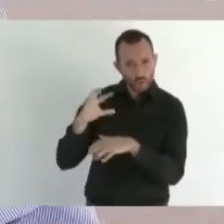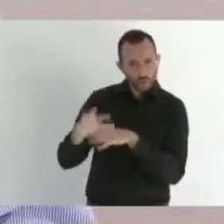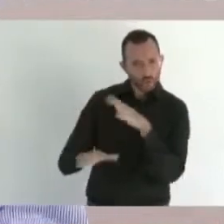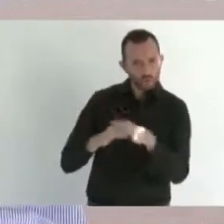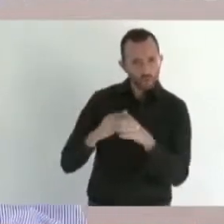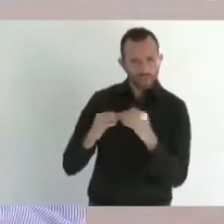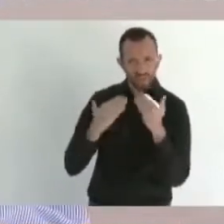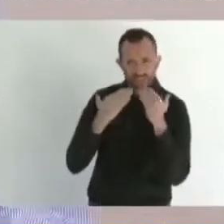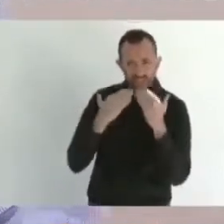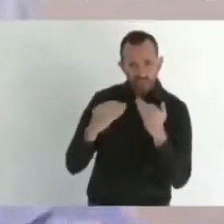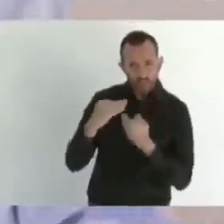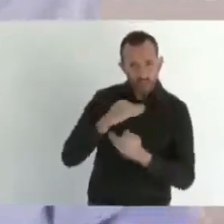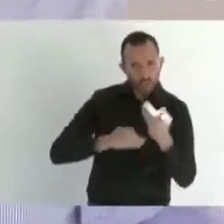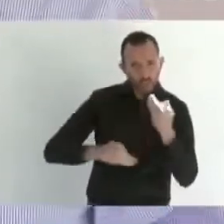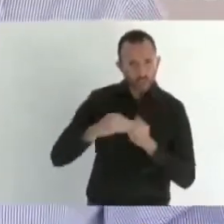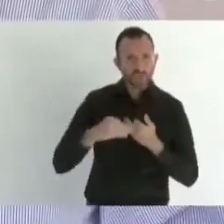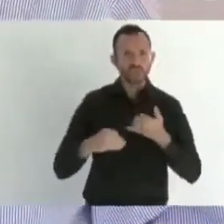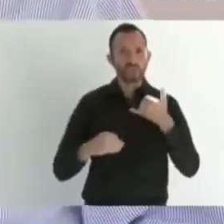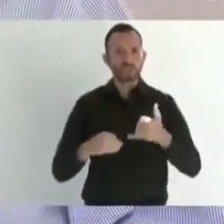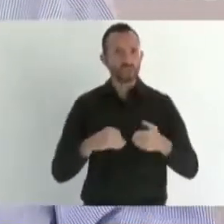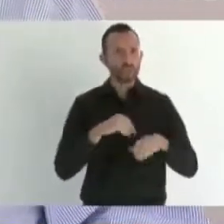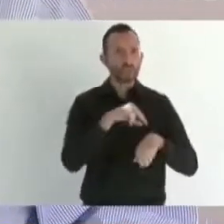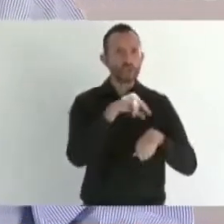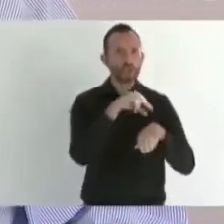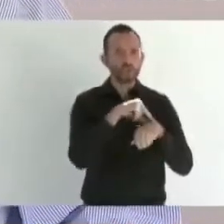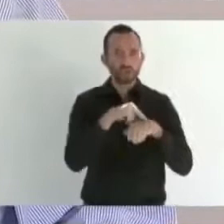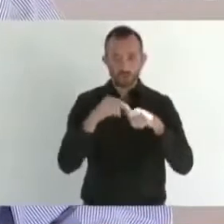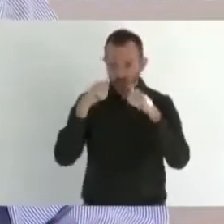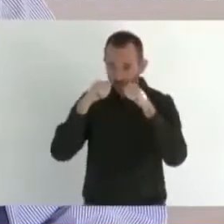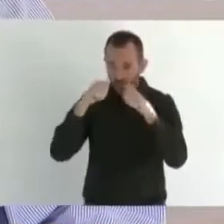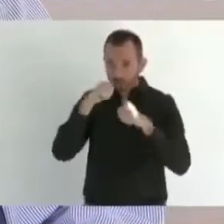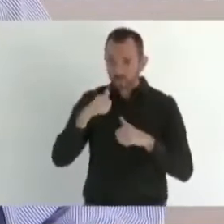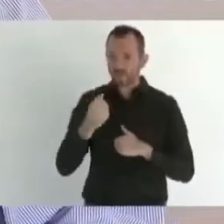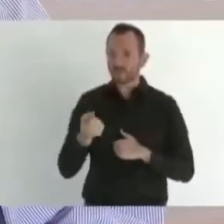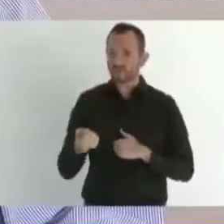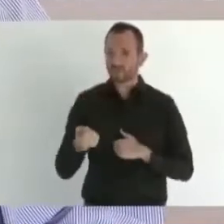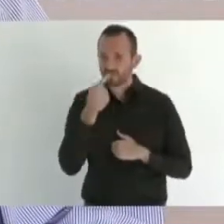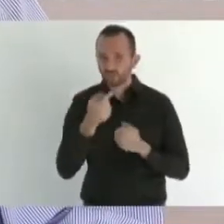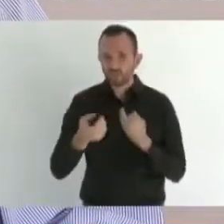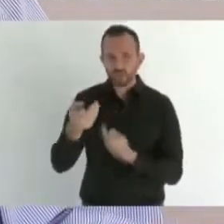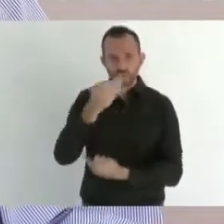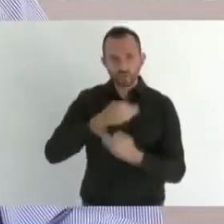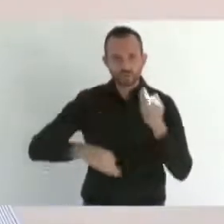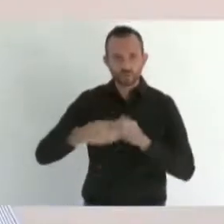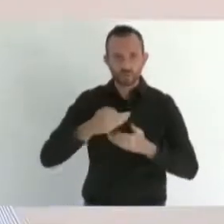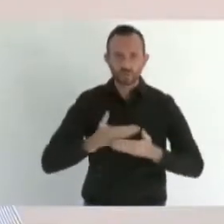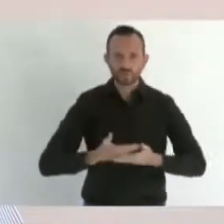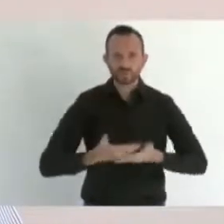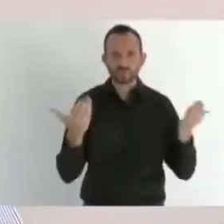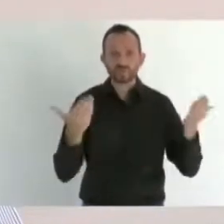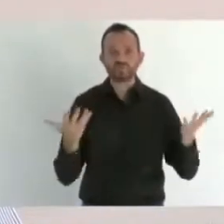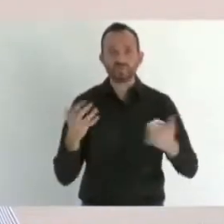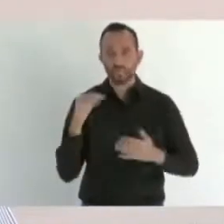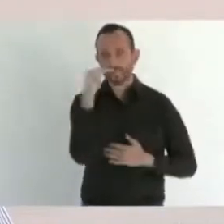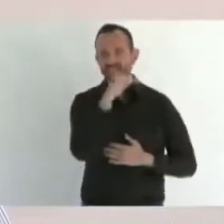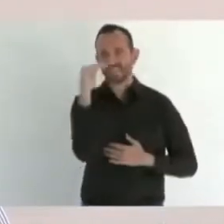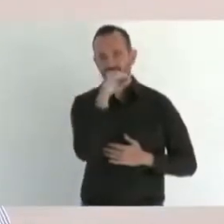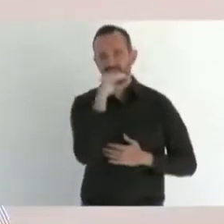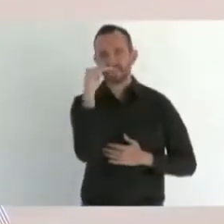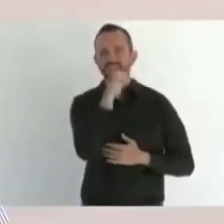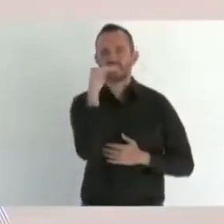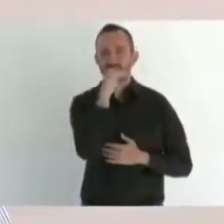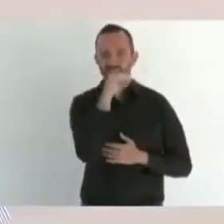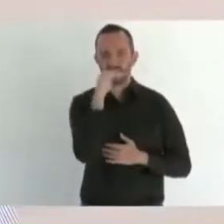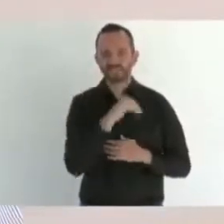médica y los medicamentos sean gratuitos también aquí en san quintín